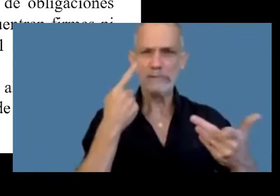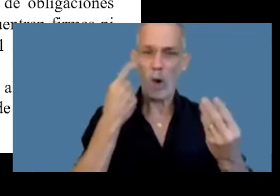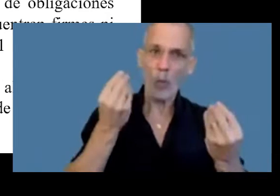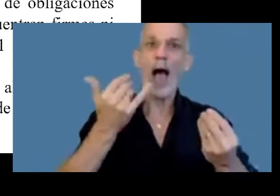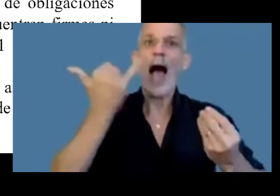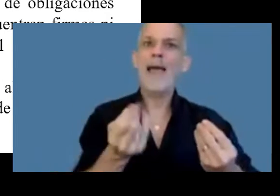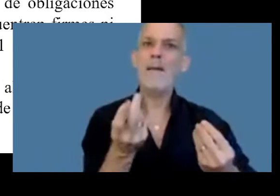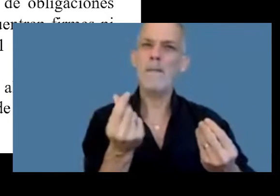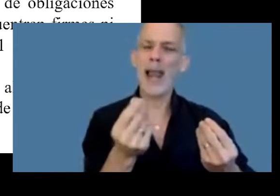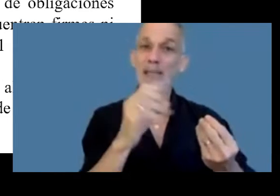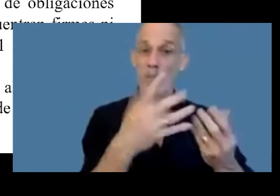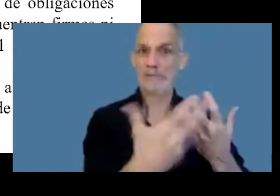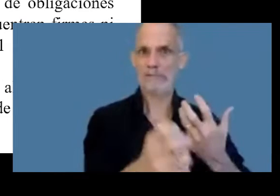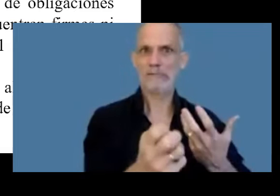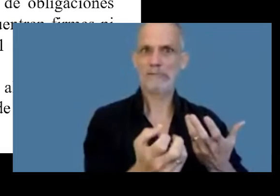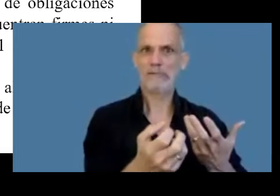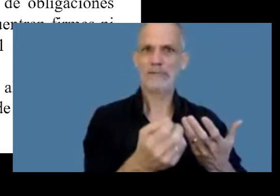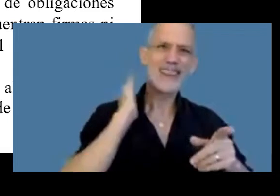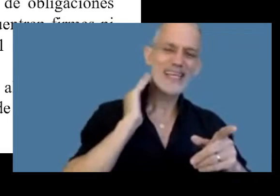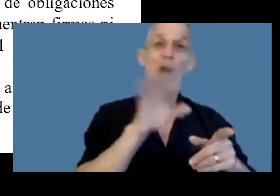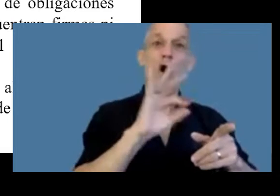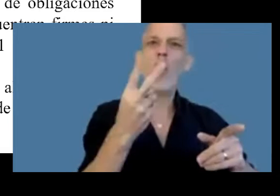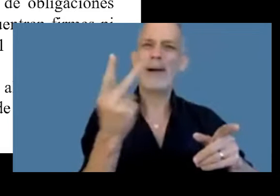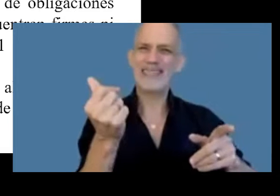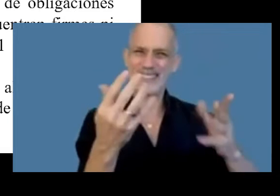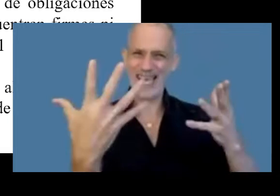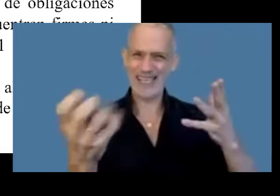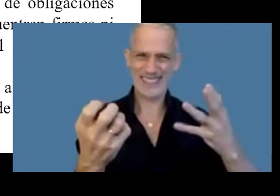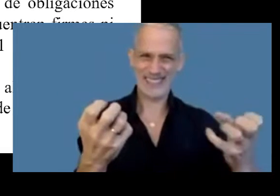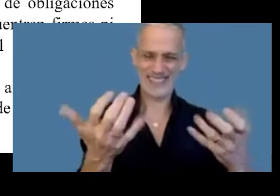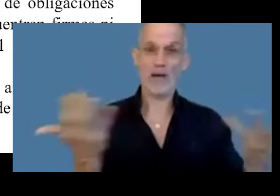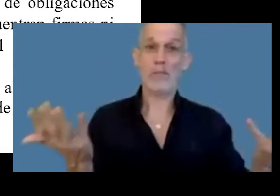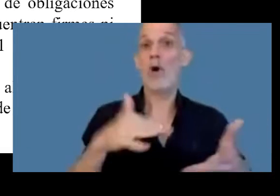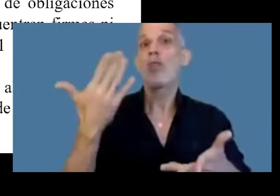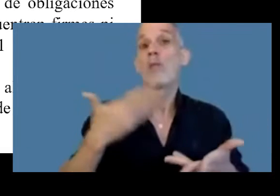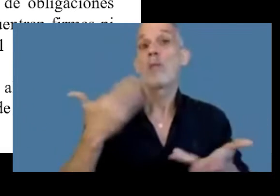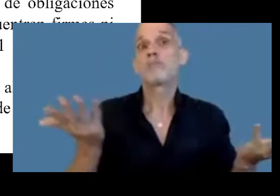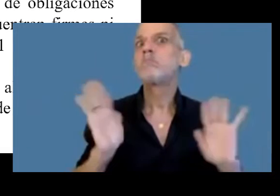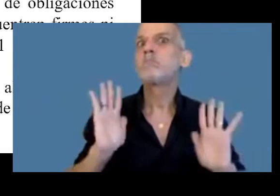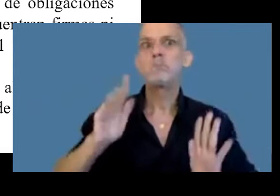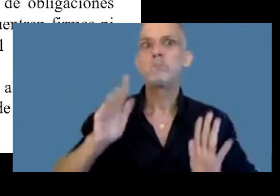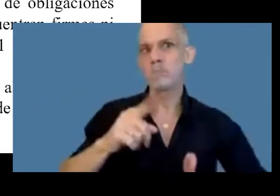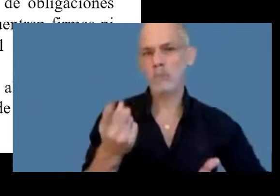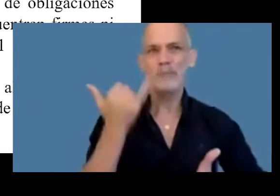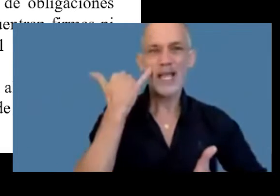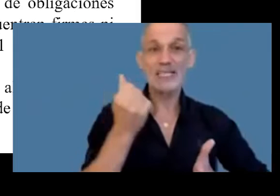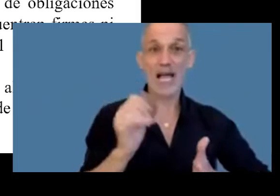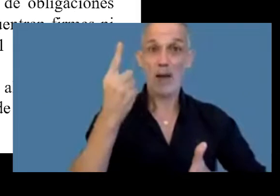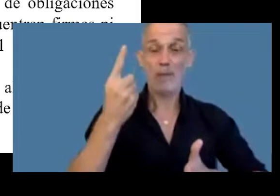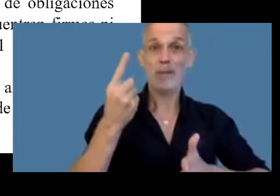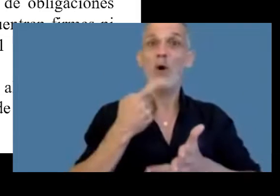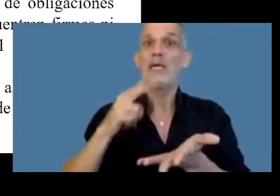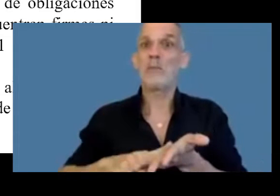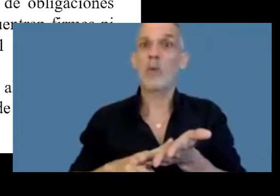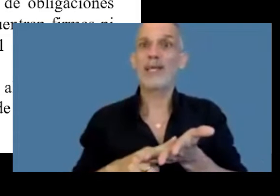mantener fondos en la cuenta suficientes para no llevarse el riesgo de que haya entrado primero un impuesto al débito